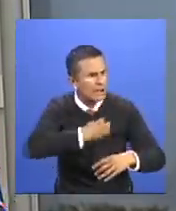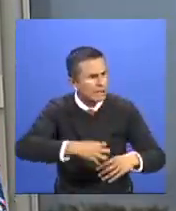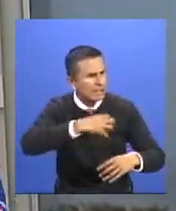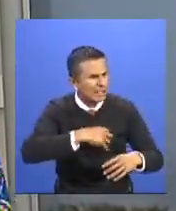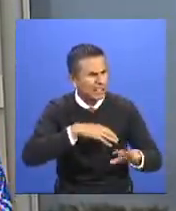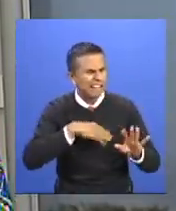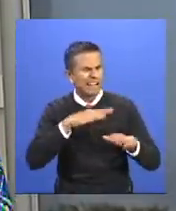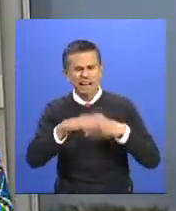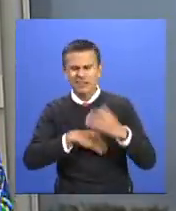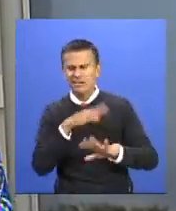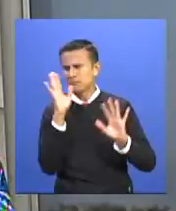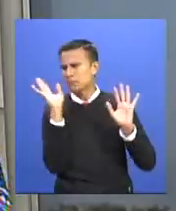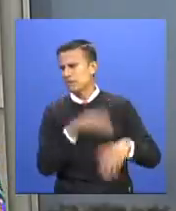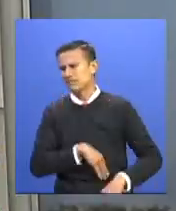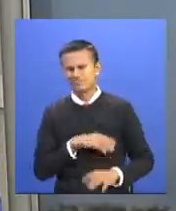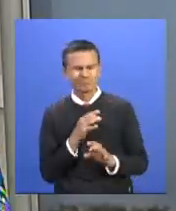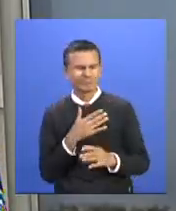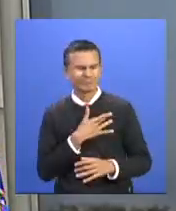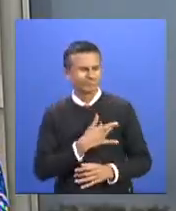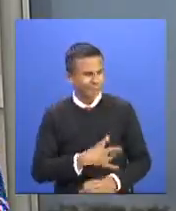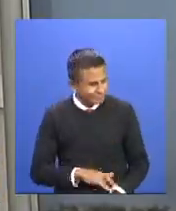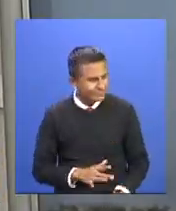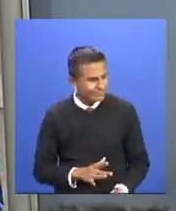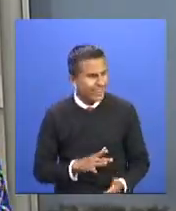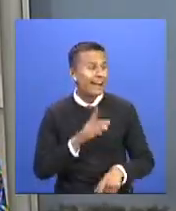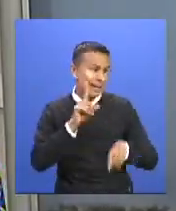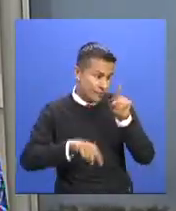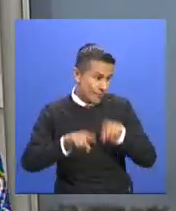se queja constantemente. Entonces le dejan de creer,